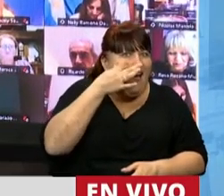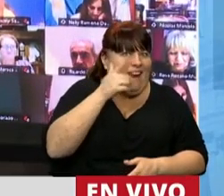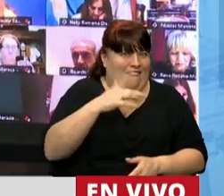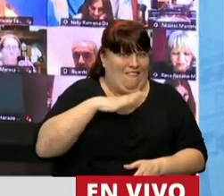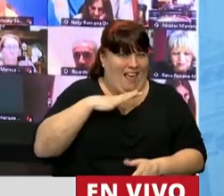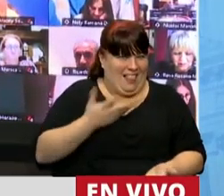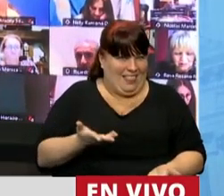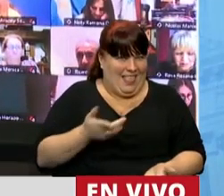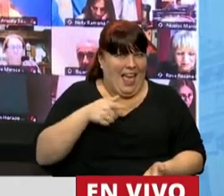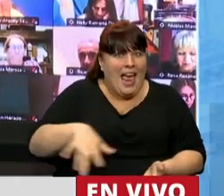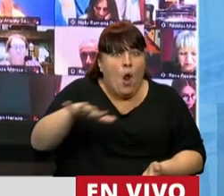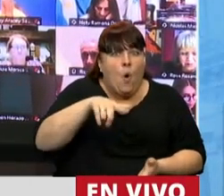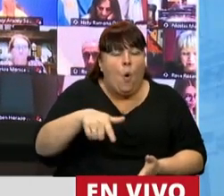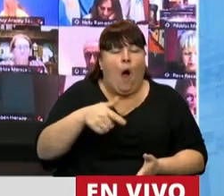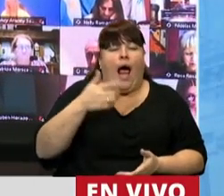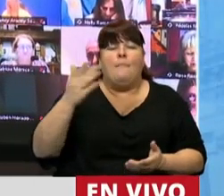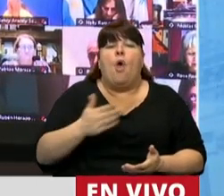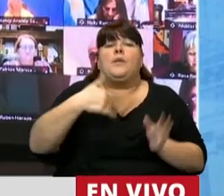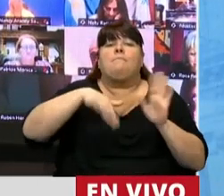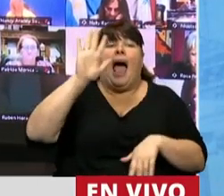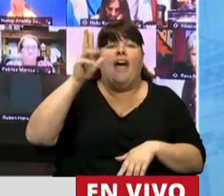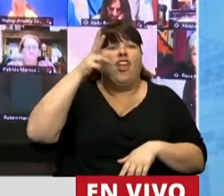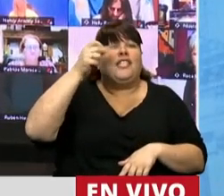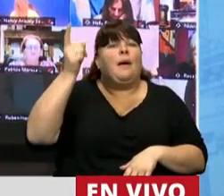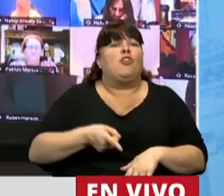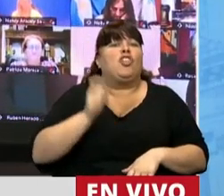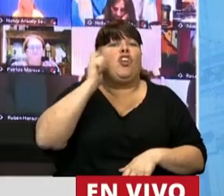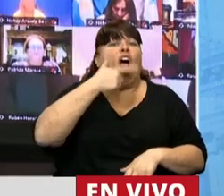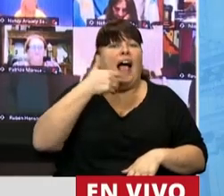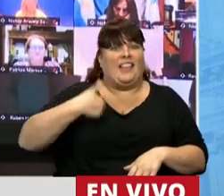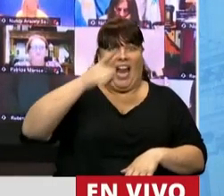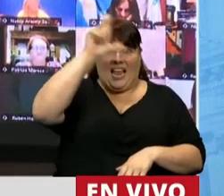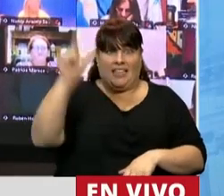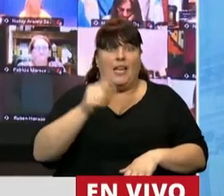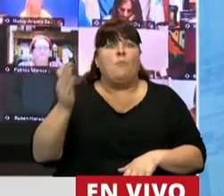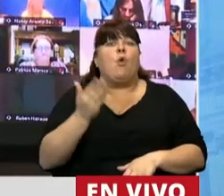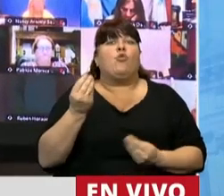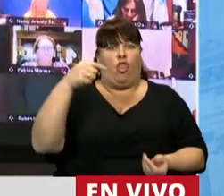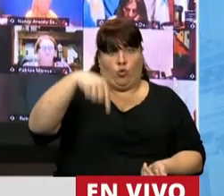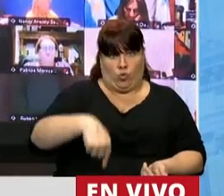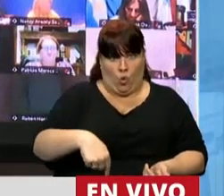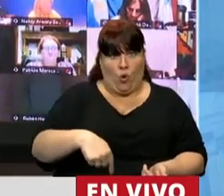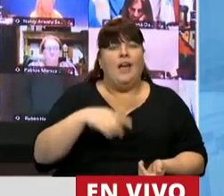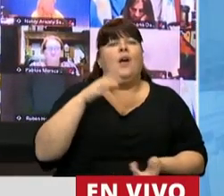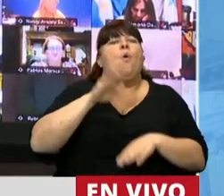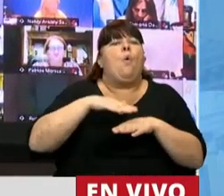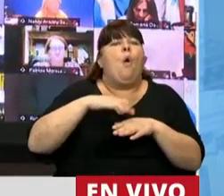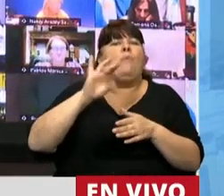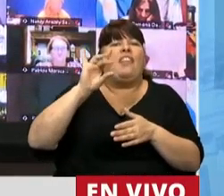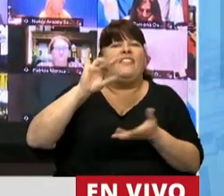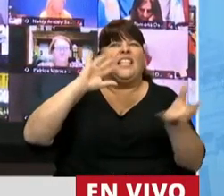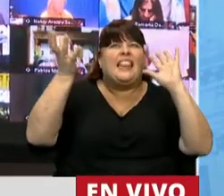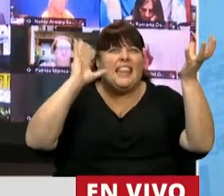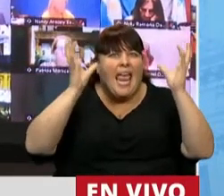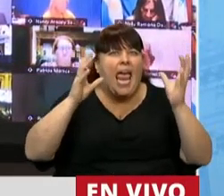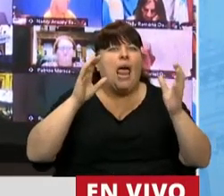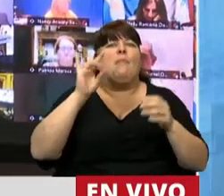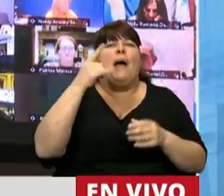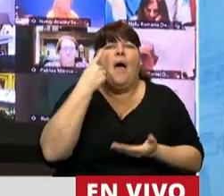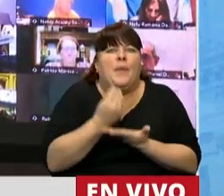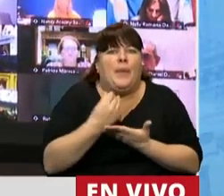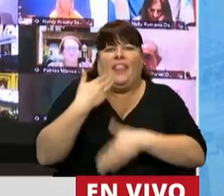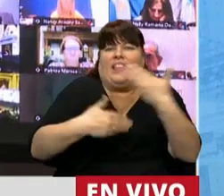que producen casi el 80% del gas del país, por la dureza del clima y las dificultades que tenemos para vivir